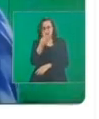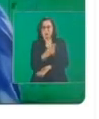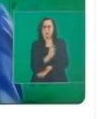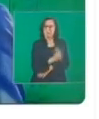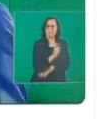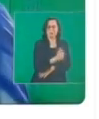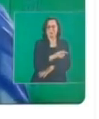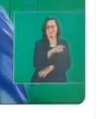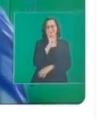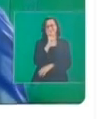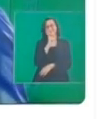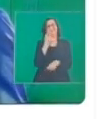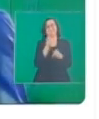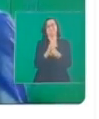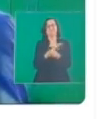que buscaban